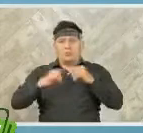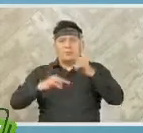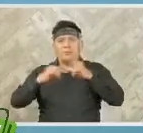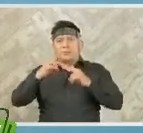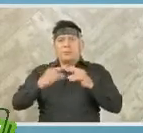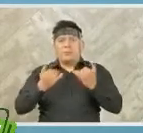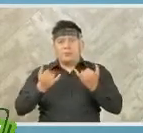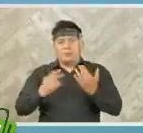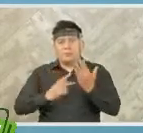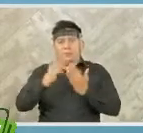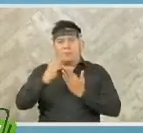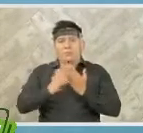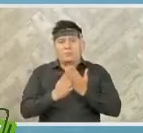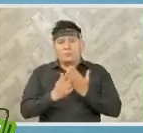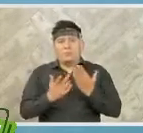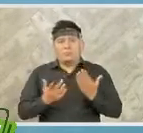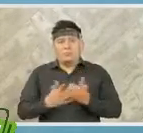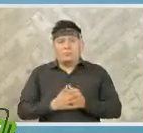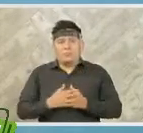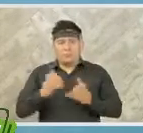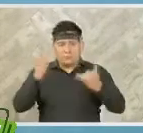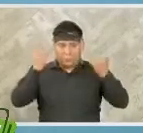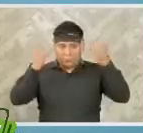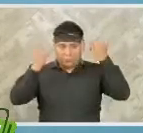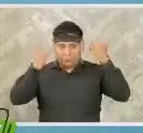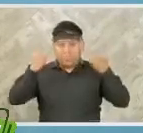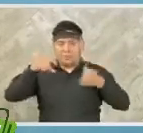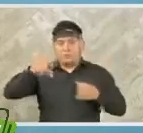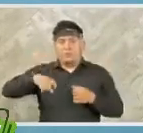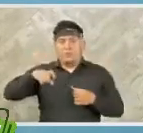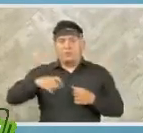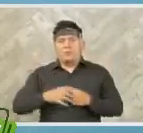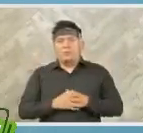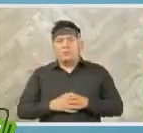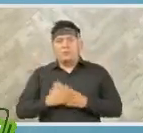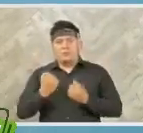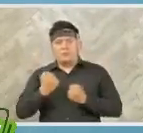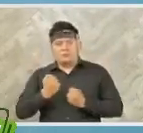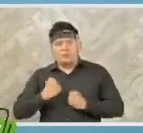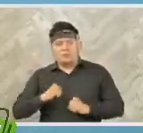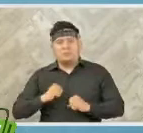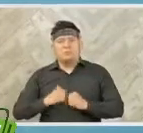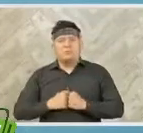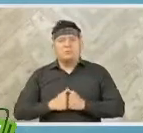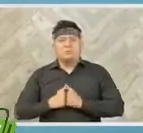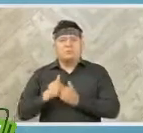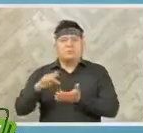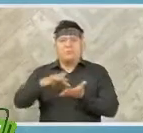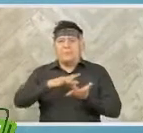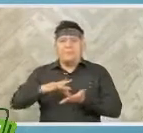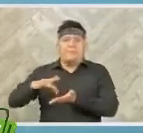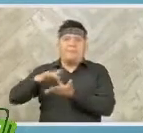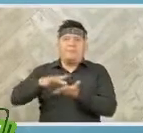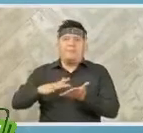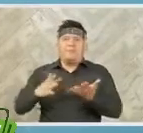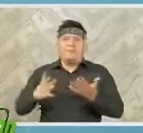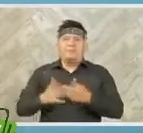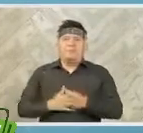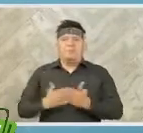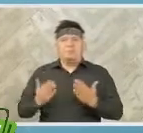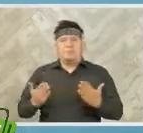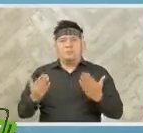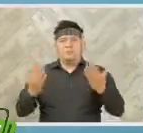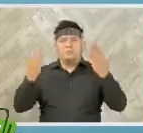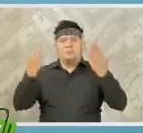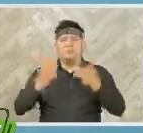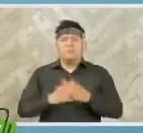sino que estamos generando todos los encuentros necesarios y estamos haciendo todos los esfuerzos necesarios en materia de participación para dar cumplimiento